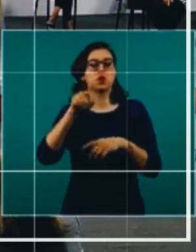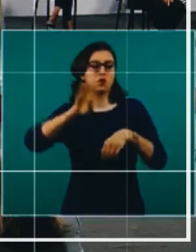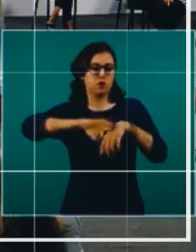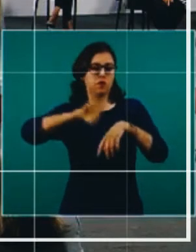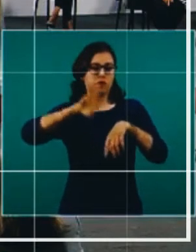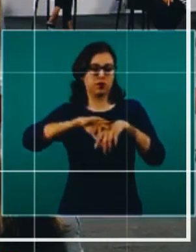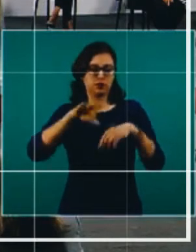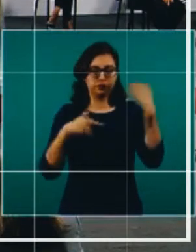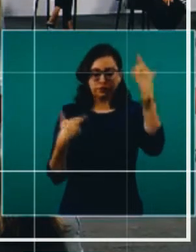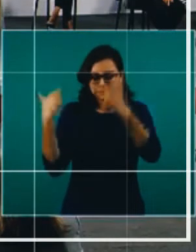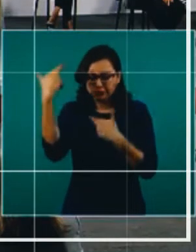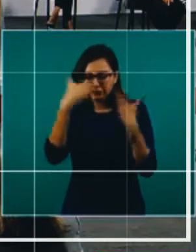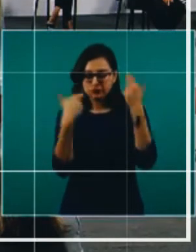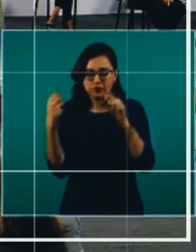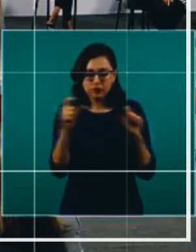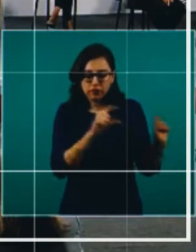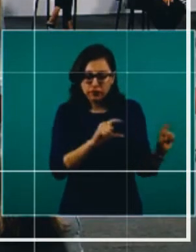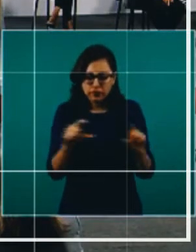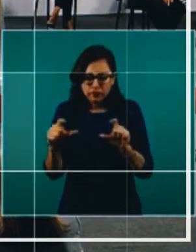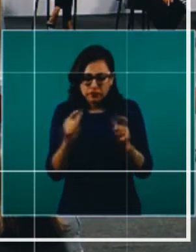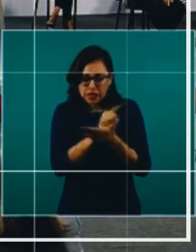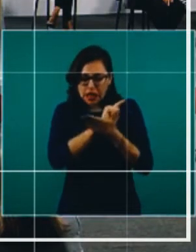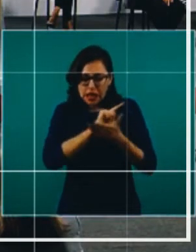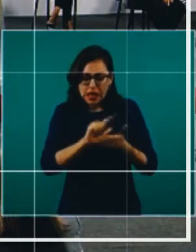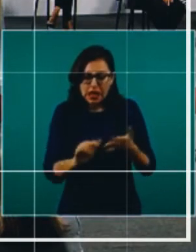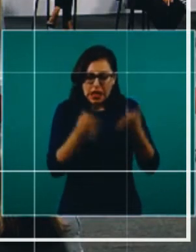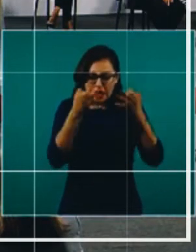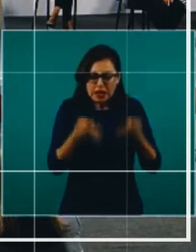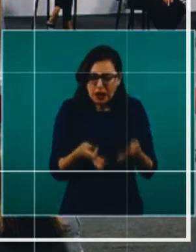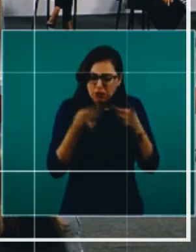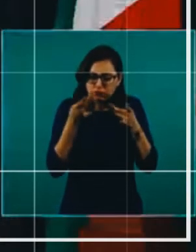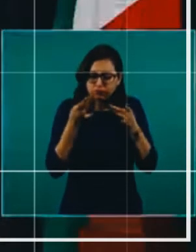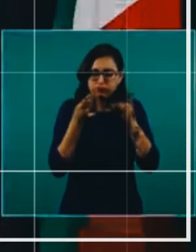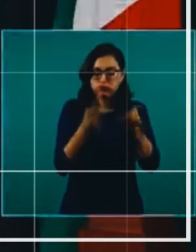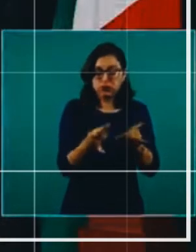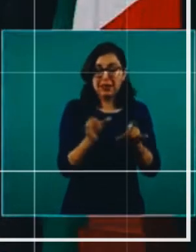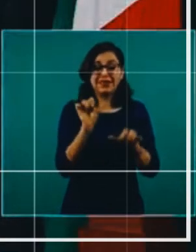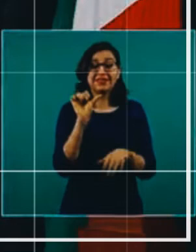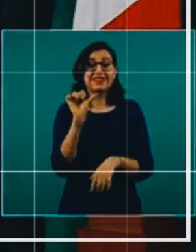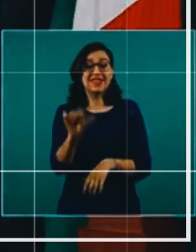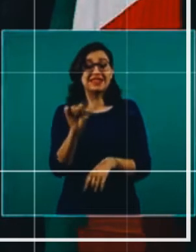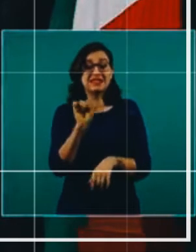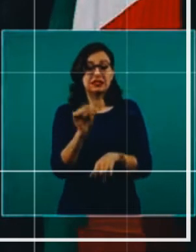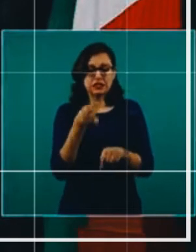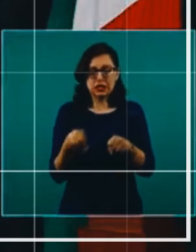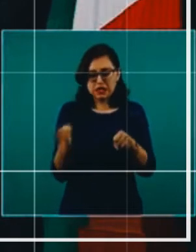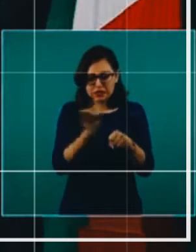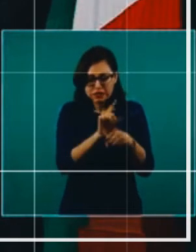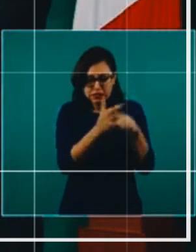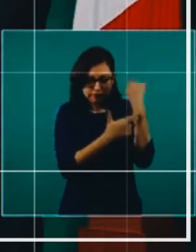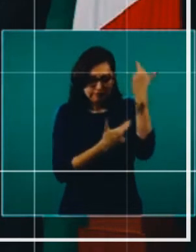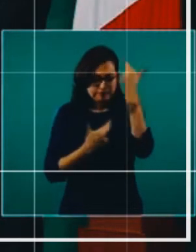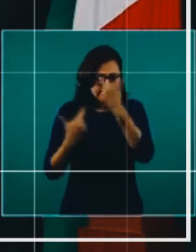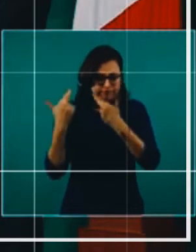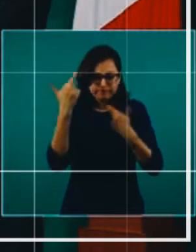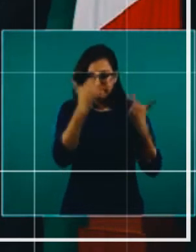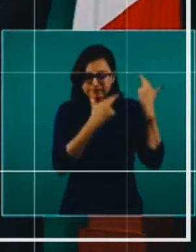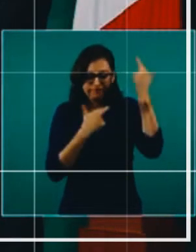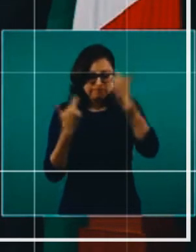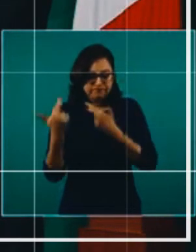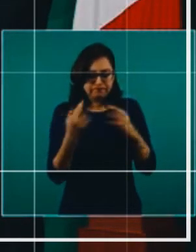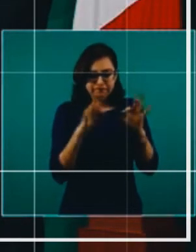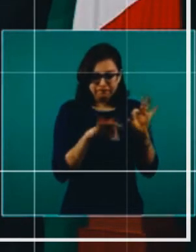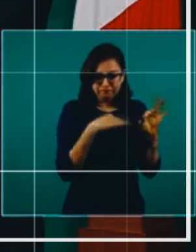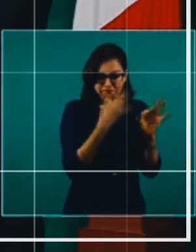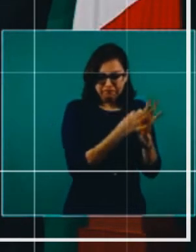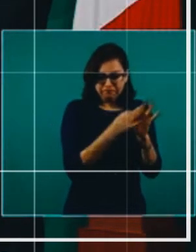de esterilidad que dura 16 días, y solo cuando se tengan los resultados de esas 15 pruebas por separados,